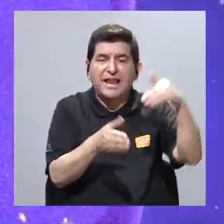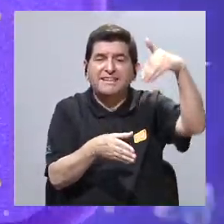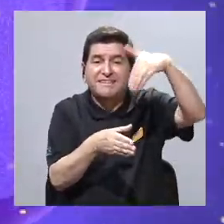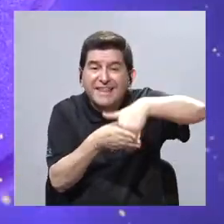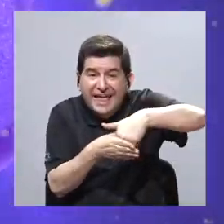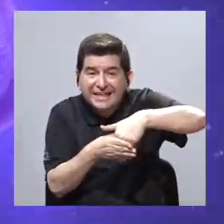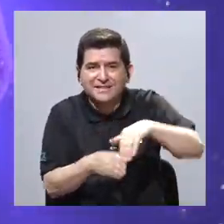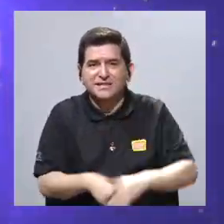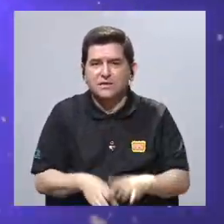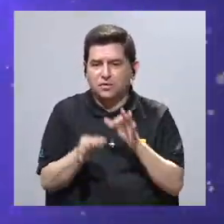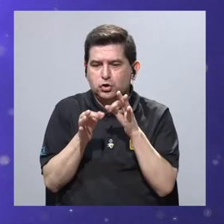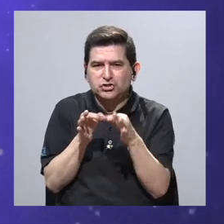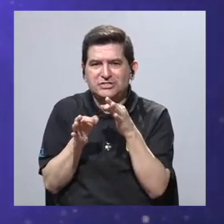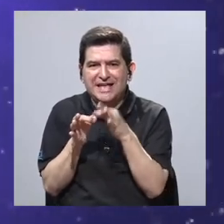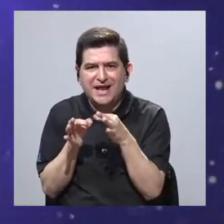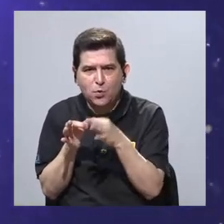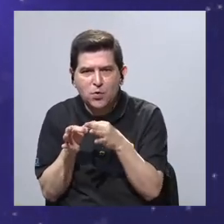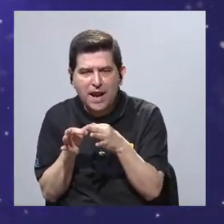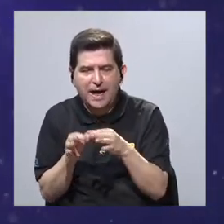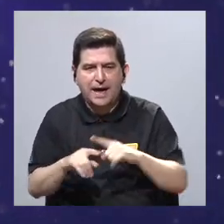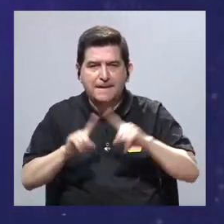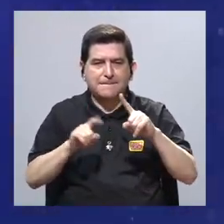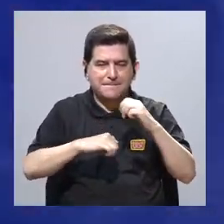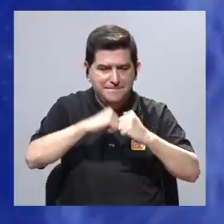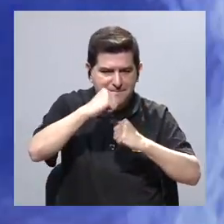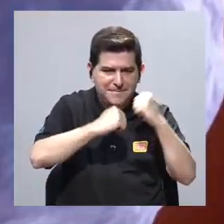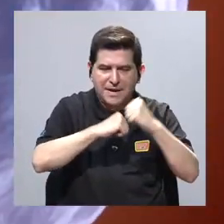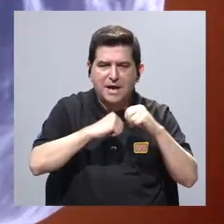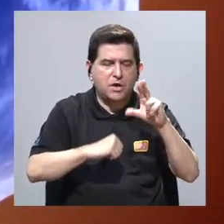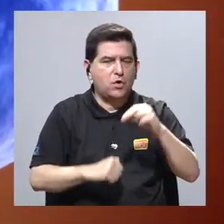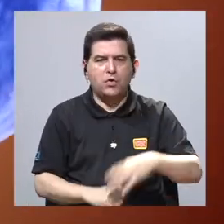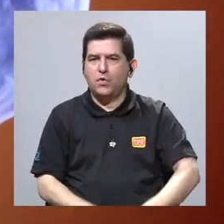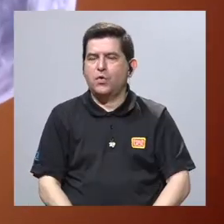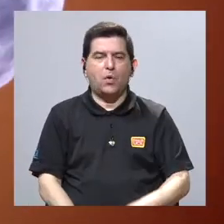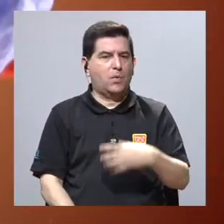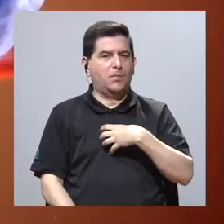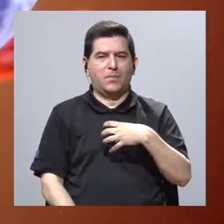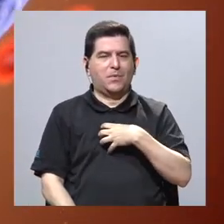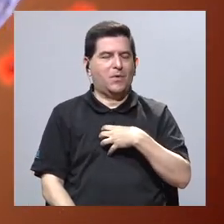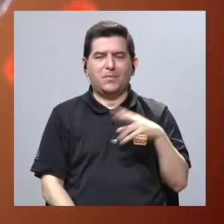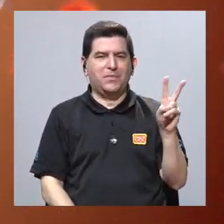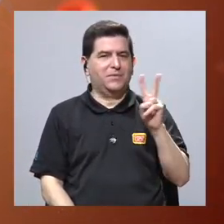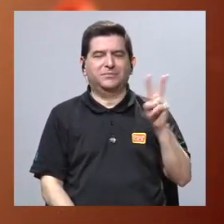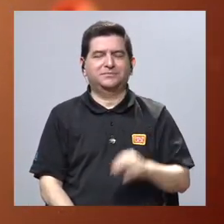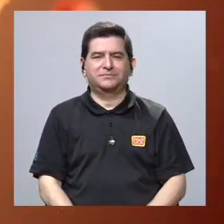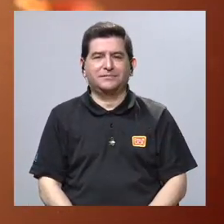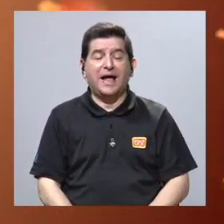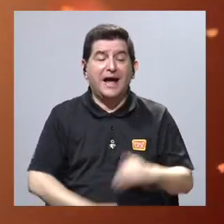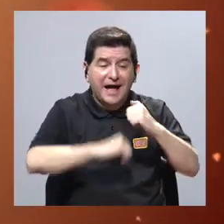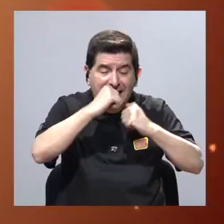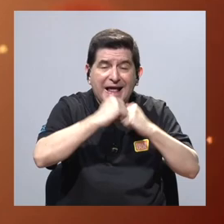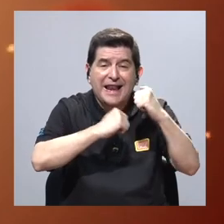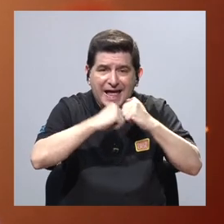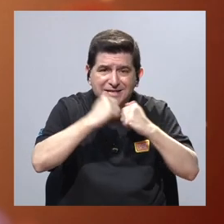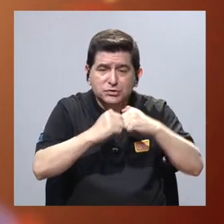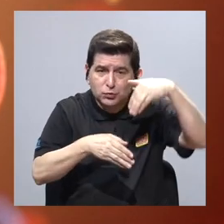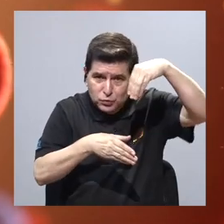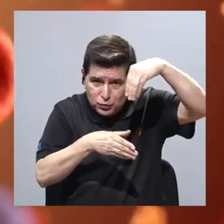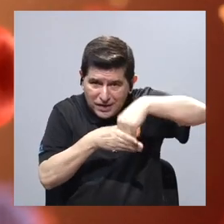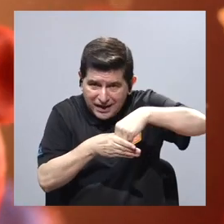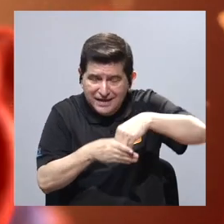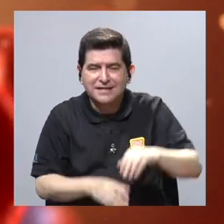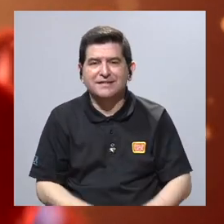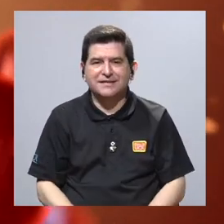replicados en las células, pero por estructuras que no le pertenecen al virus, sino por